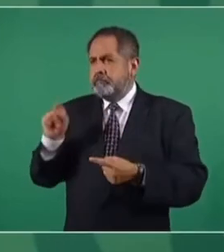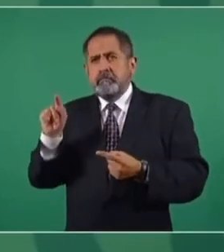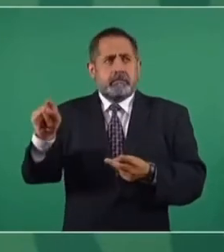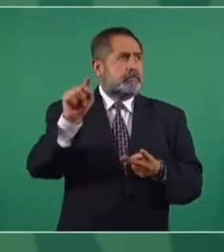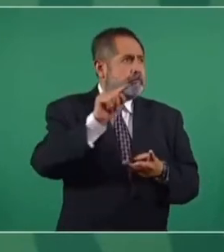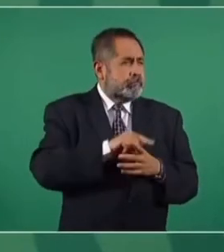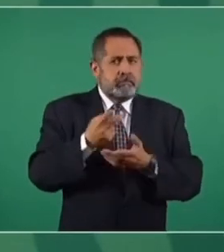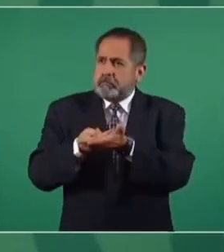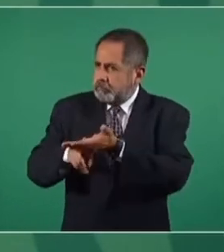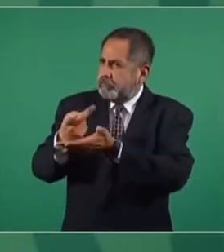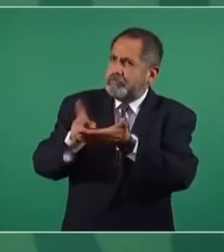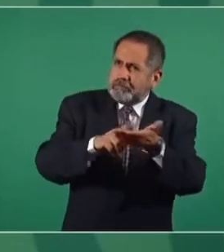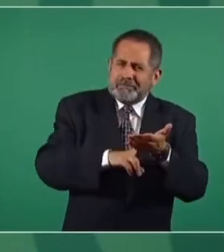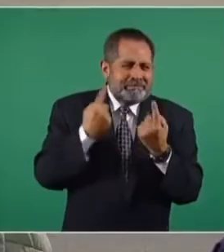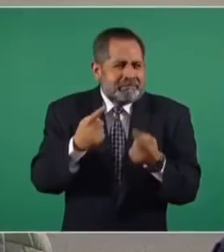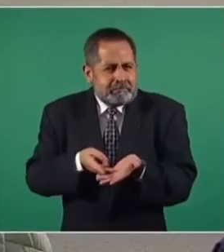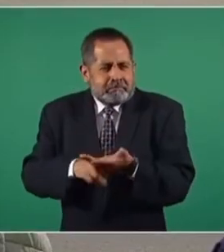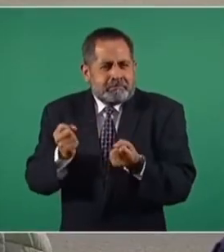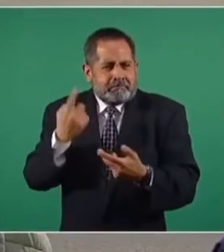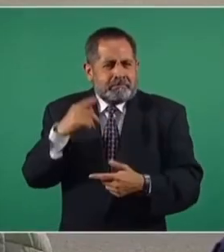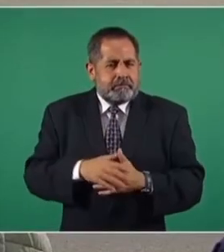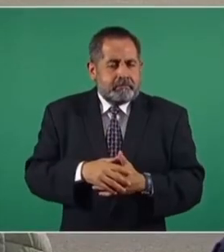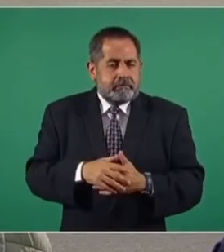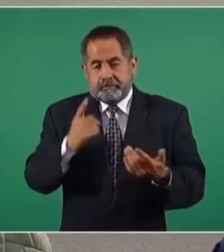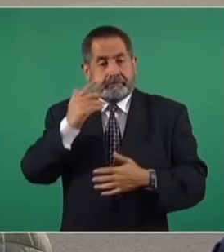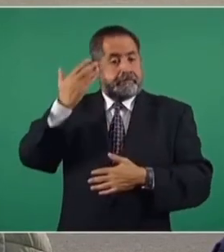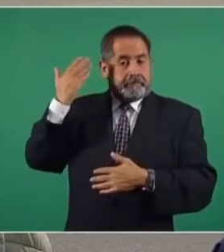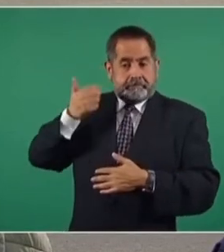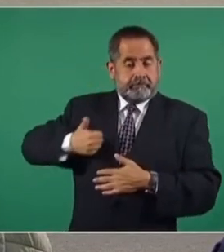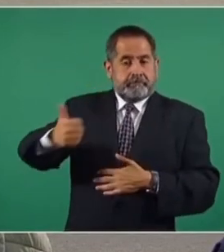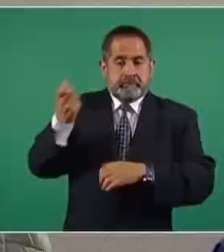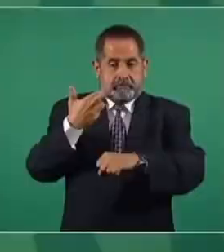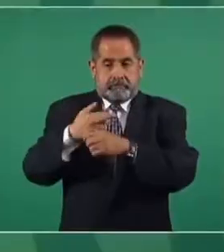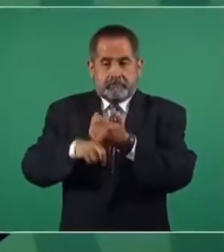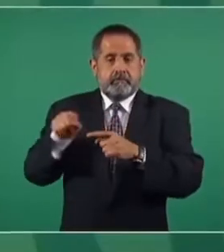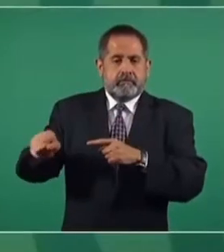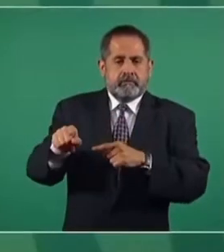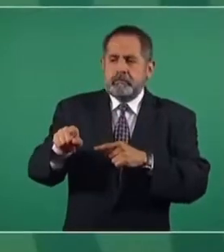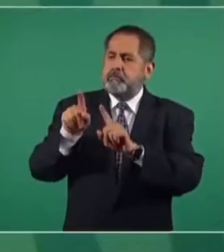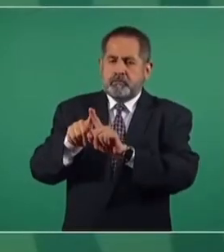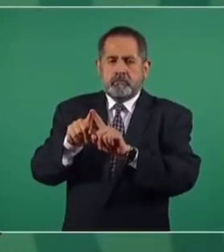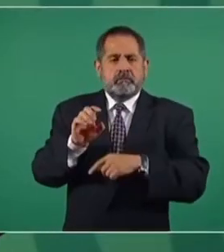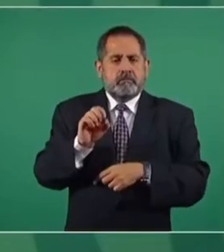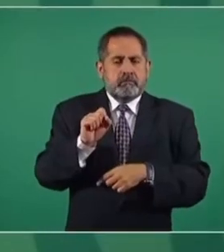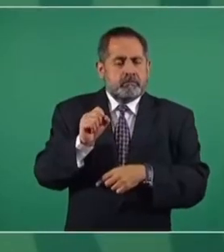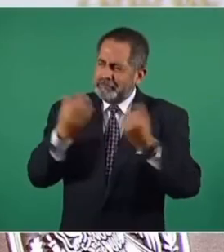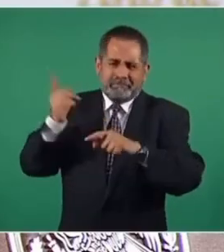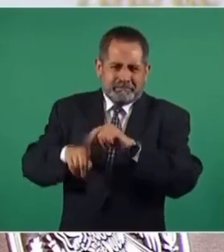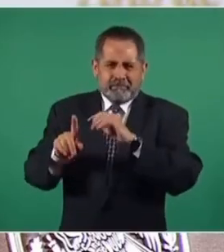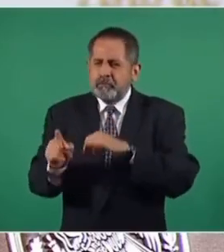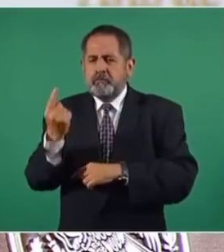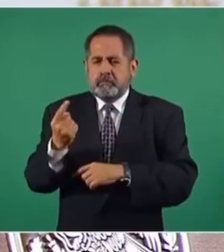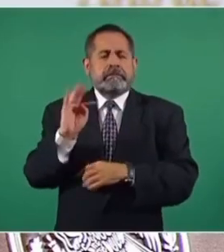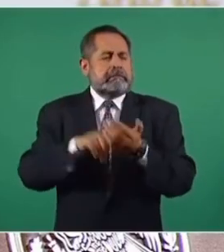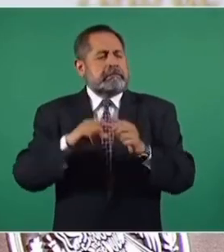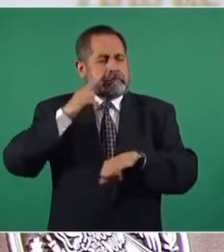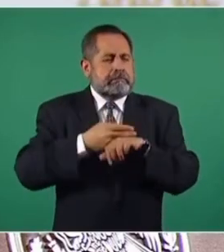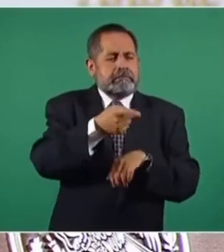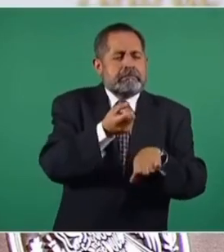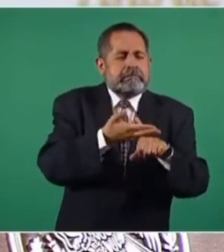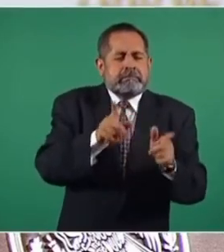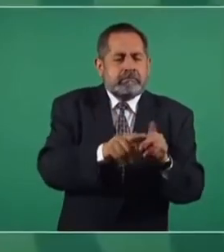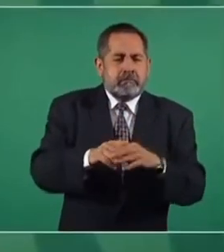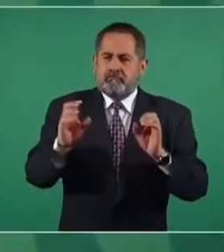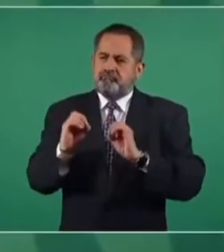¿no? Antes, cada secretaría tenía su dirección de comunicación social. Puede haber un encargado en una